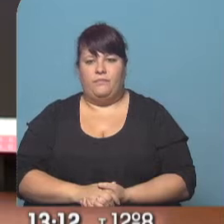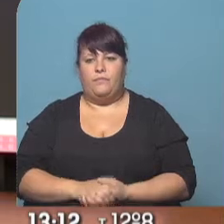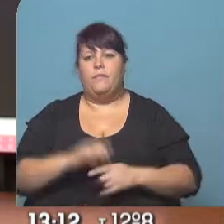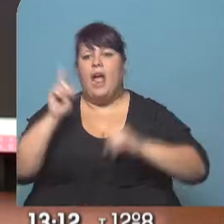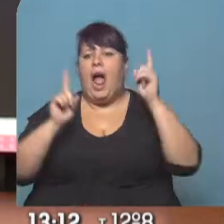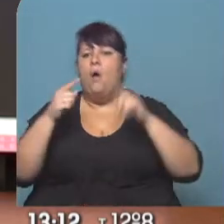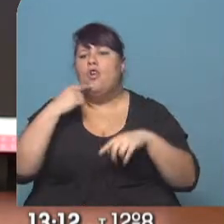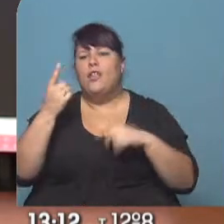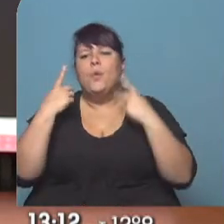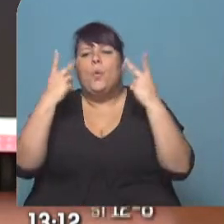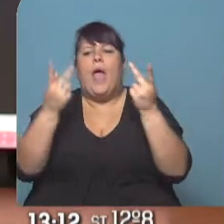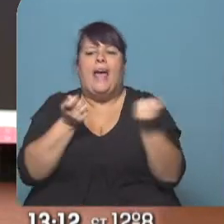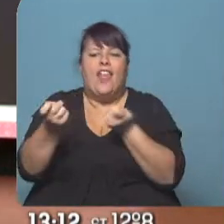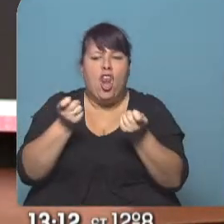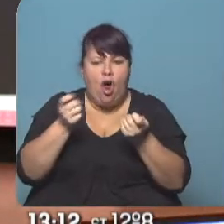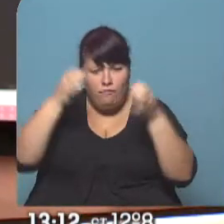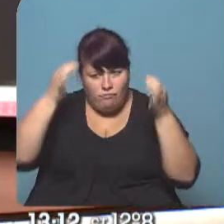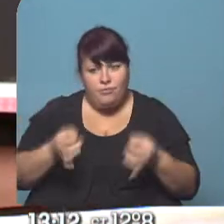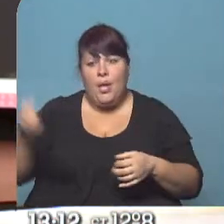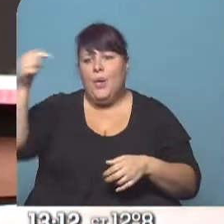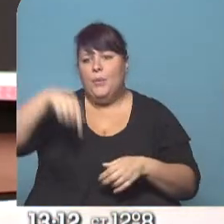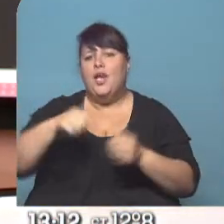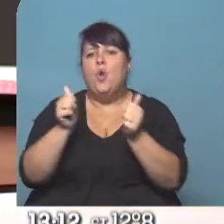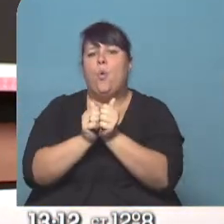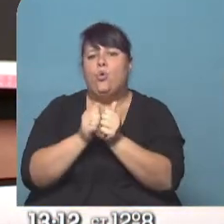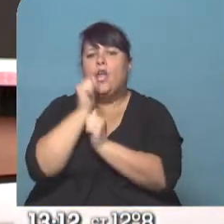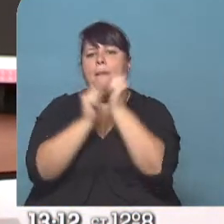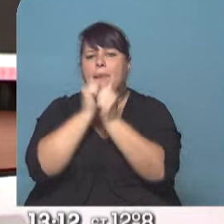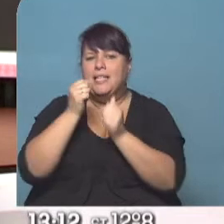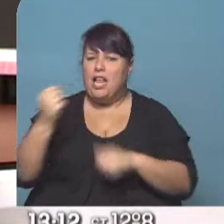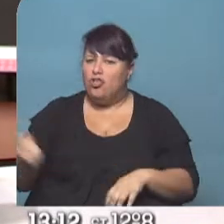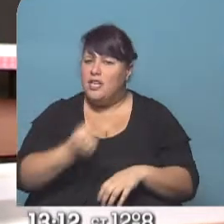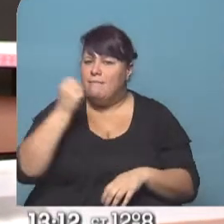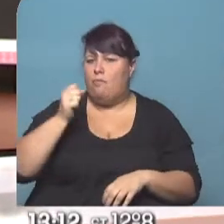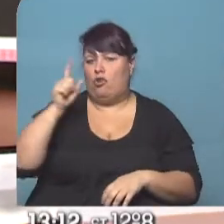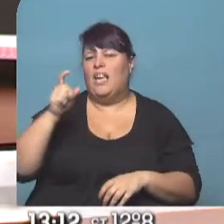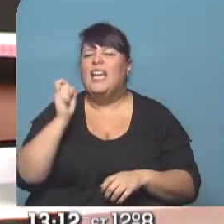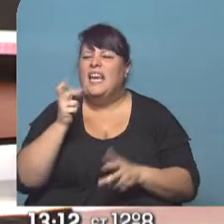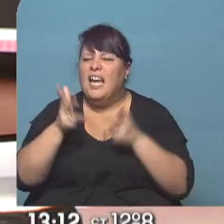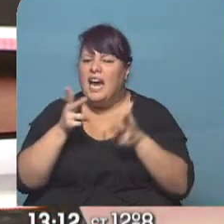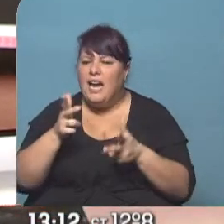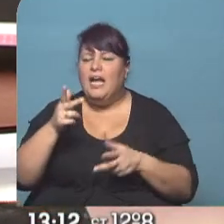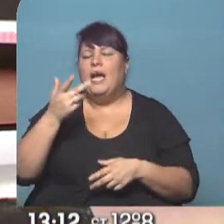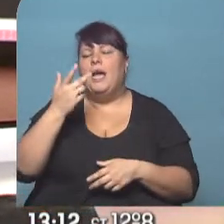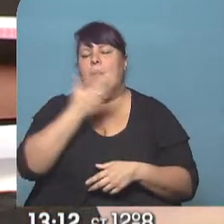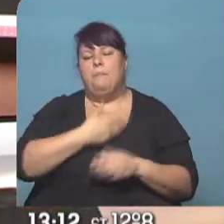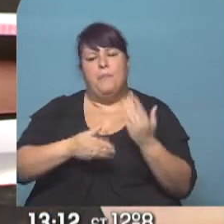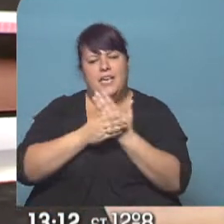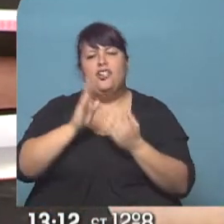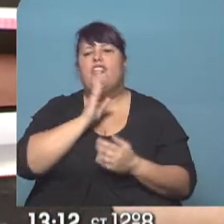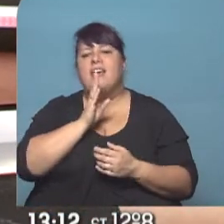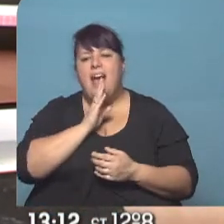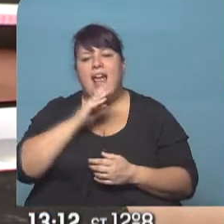Algunos lo catalogan como una gira de negocios. Lo cierto es que viene acompañado por empresarios realmente importantes. Estamos hablando del premier